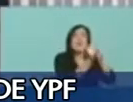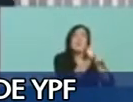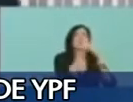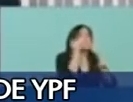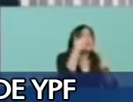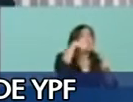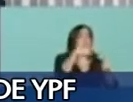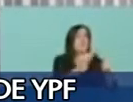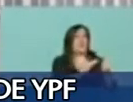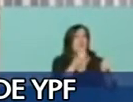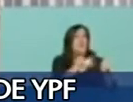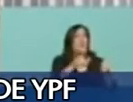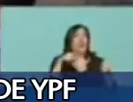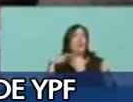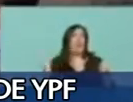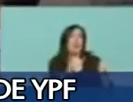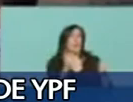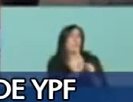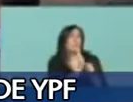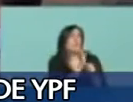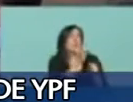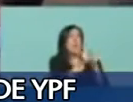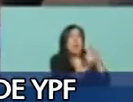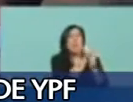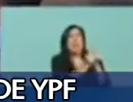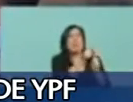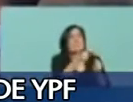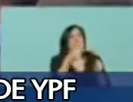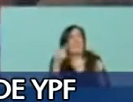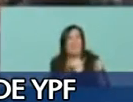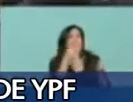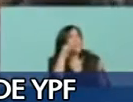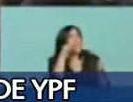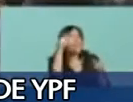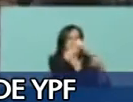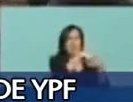energética testigo y madre porque el interés